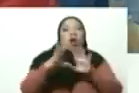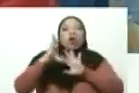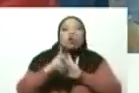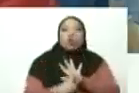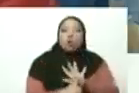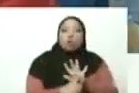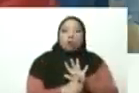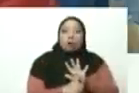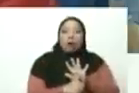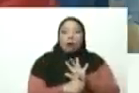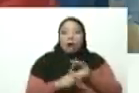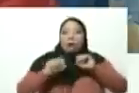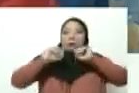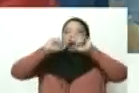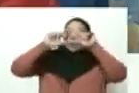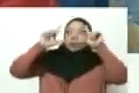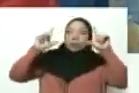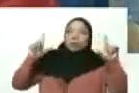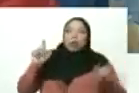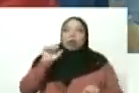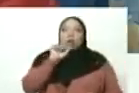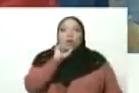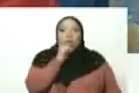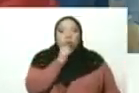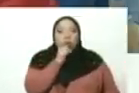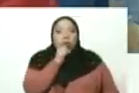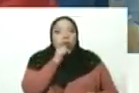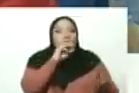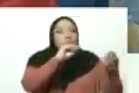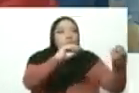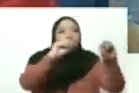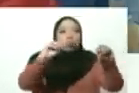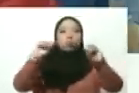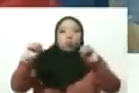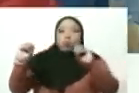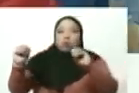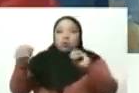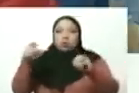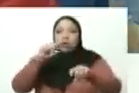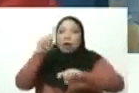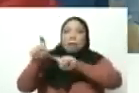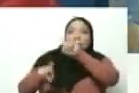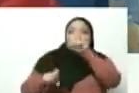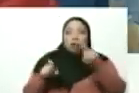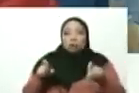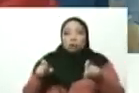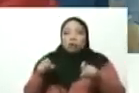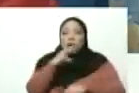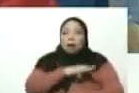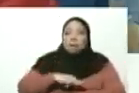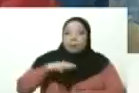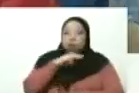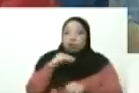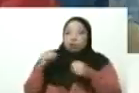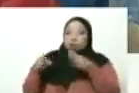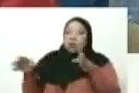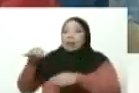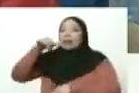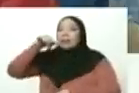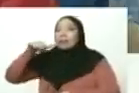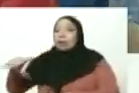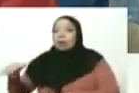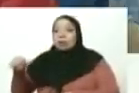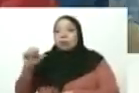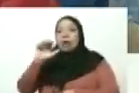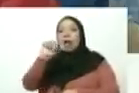como ella numerosas personas se acercaron al ministerio público en aquel momento a denunciar que haba